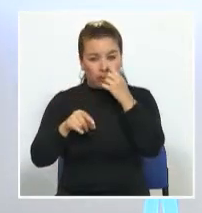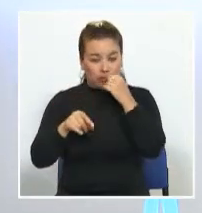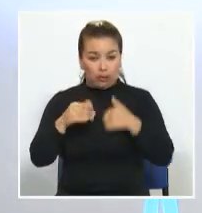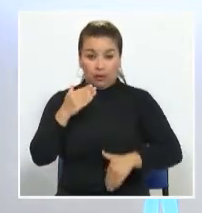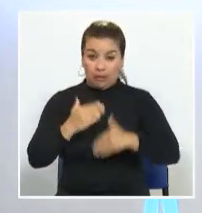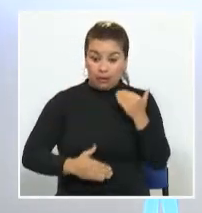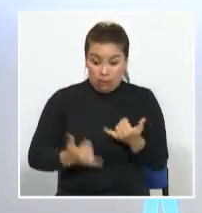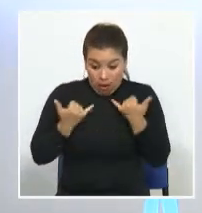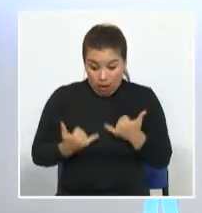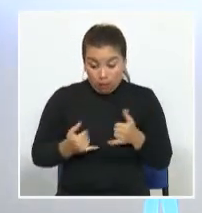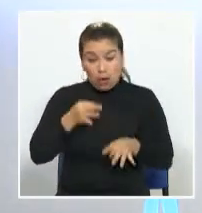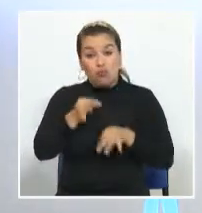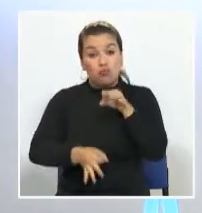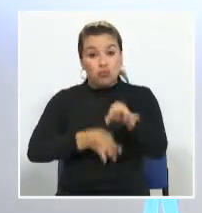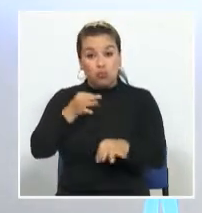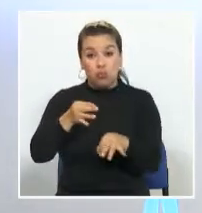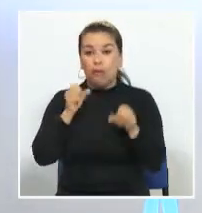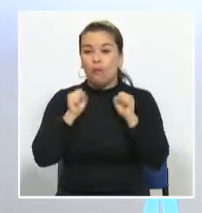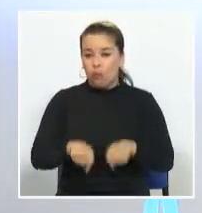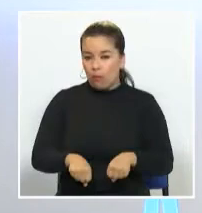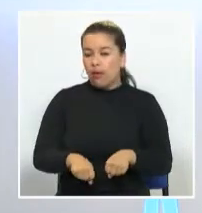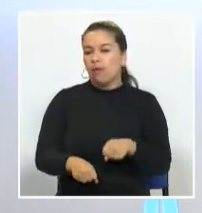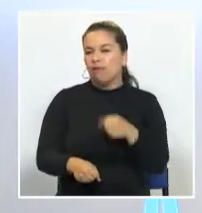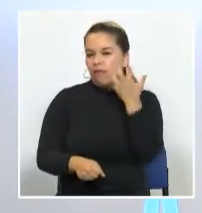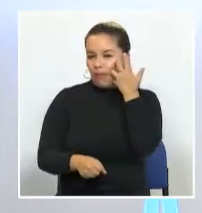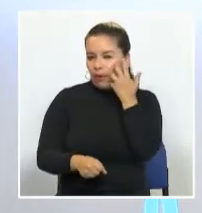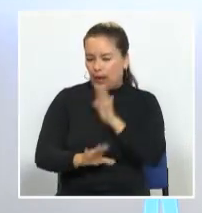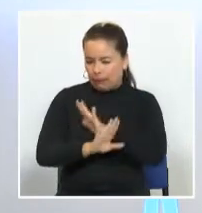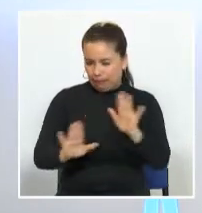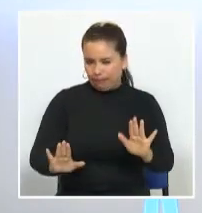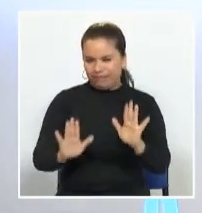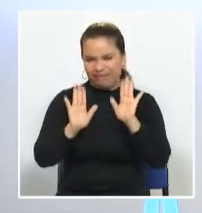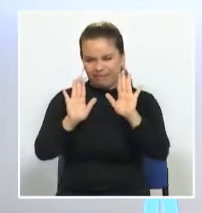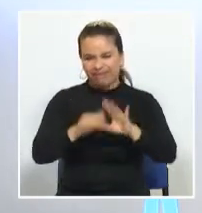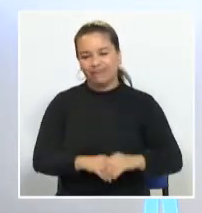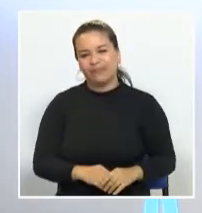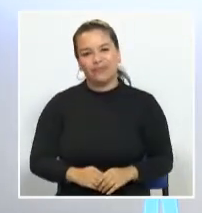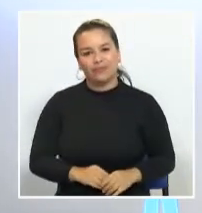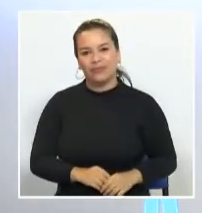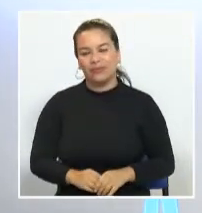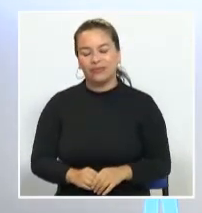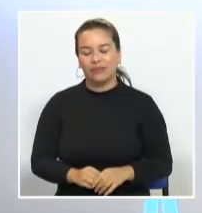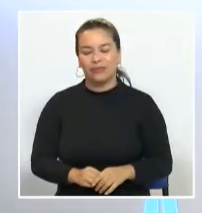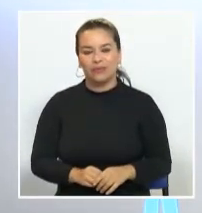ahora podemos evitar muchas enfermedades a largo plazo. Ya regresamos.